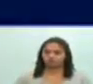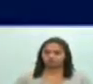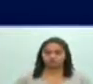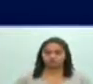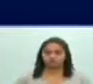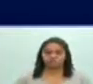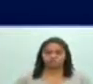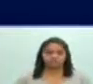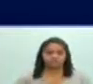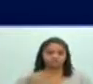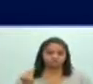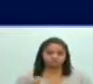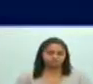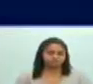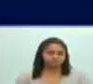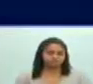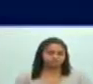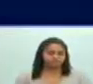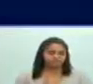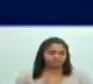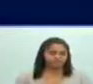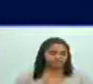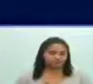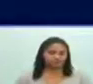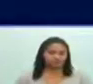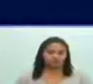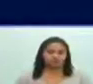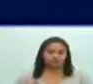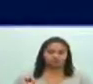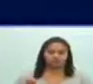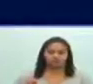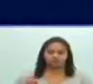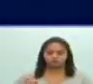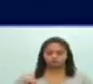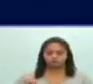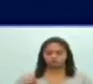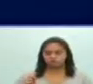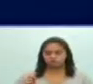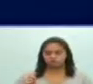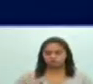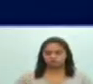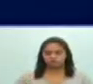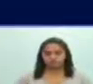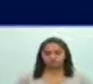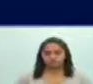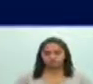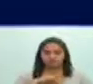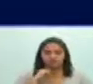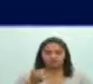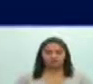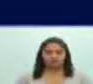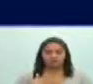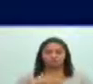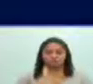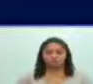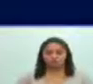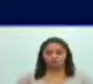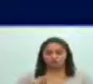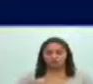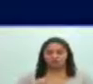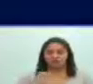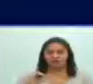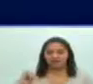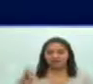sustitutos funcionales del sustantivo. Por ejemplo, yo digo, El Cid y sus siervos están